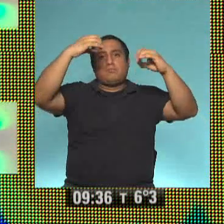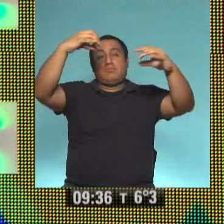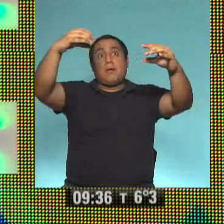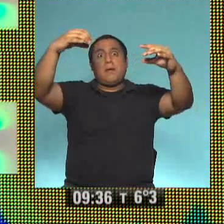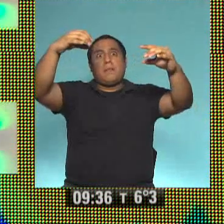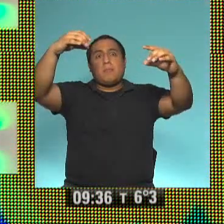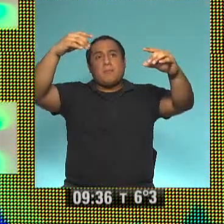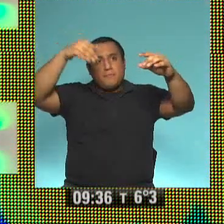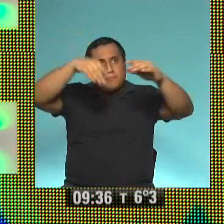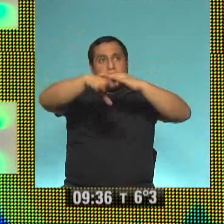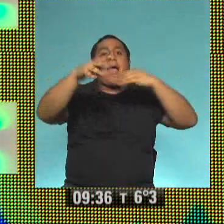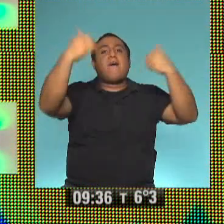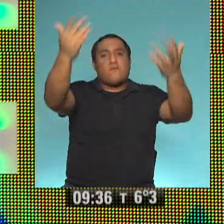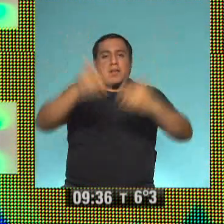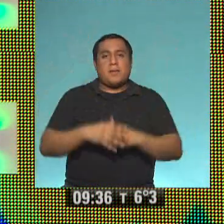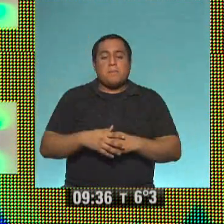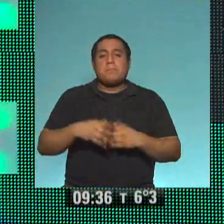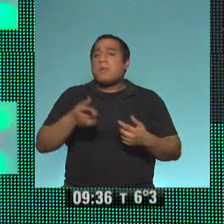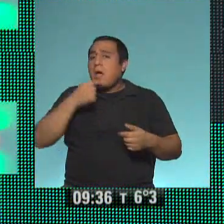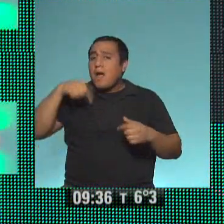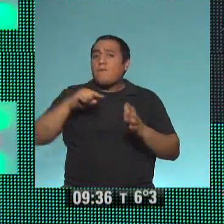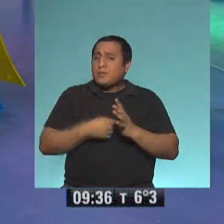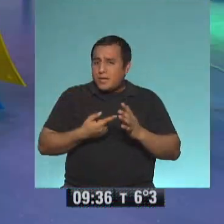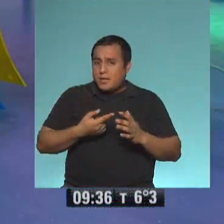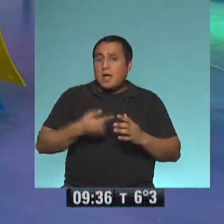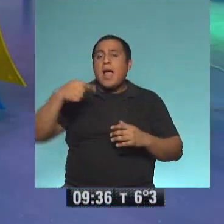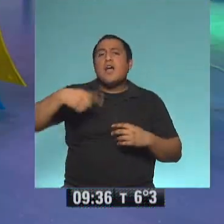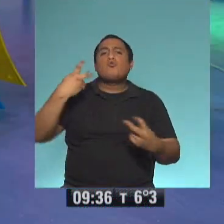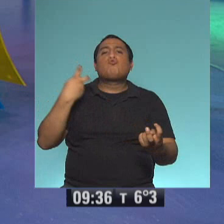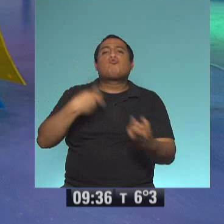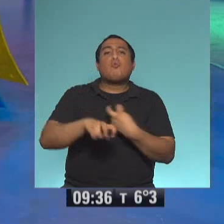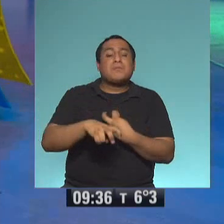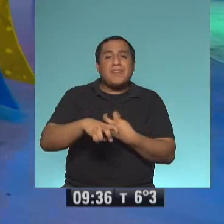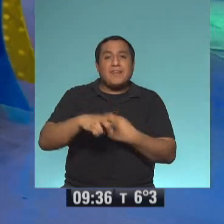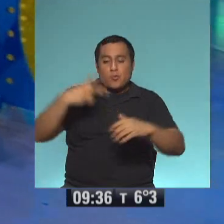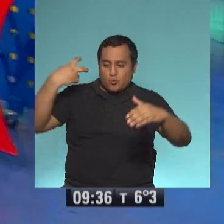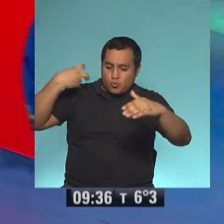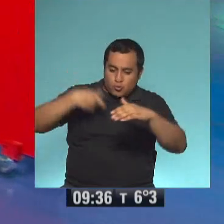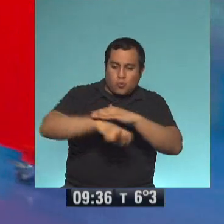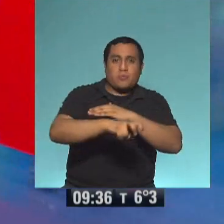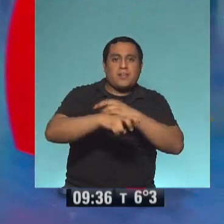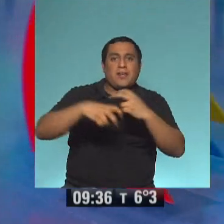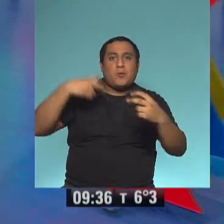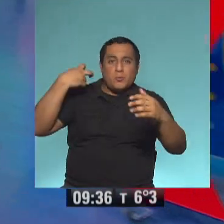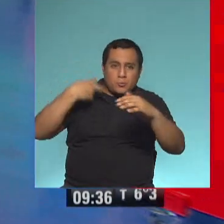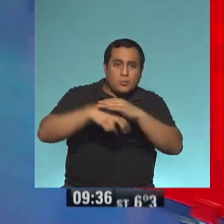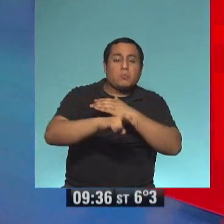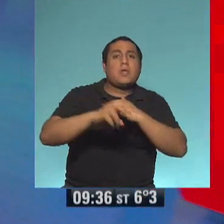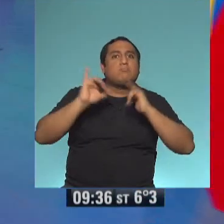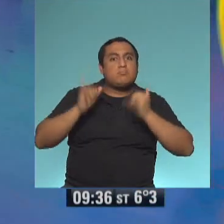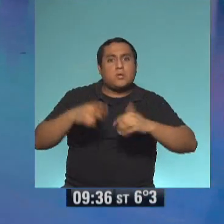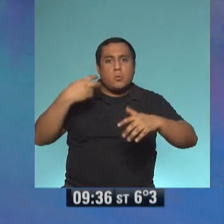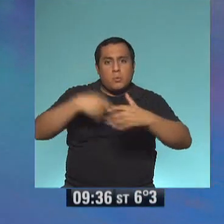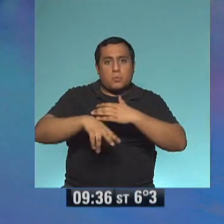Y por ejemplo, acá en Buenos Aires tenemos el subte. Claro, que también es un túnel. También es un túnel.